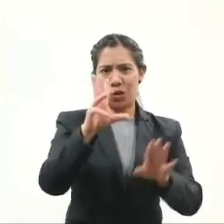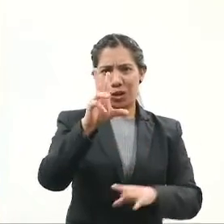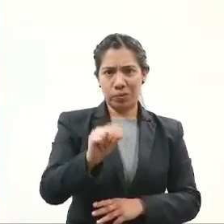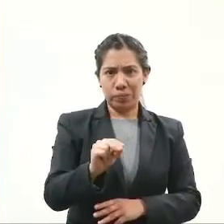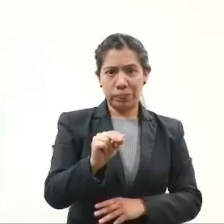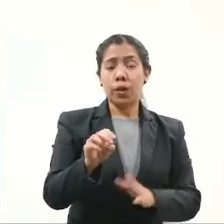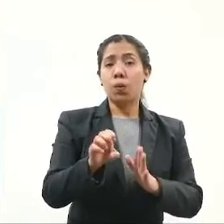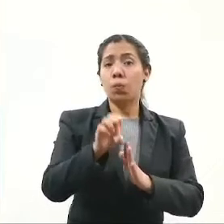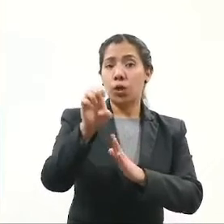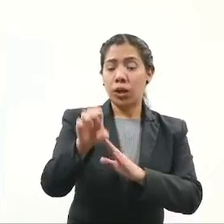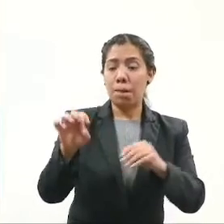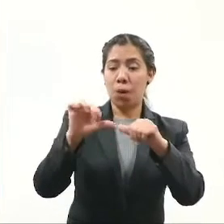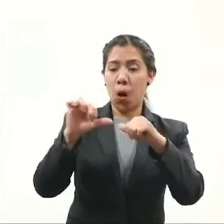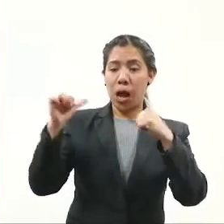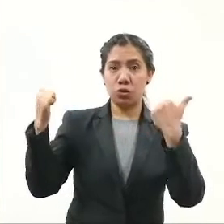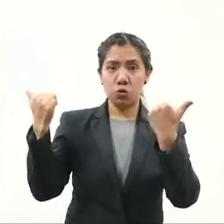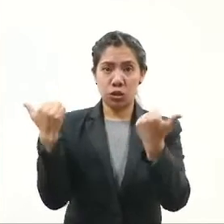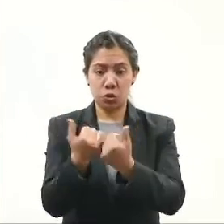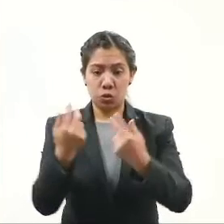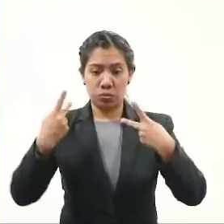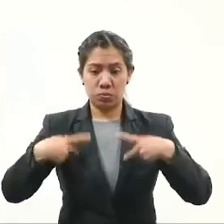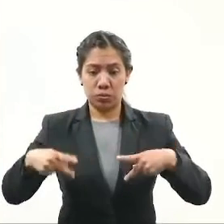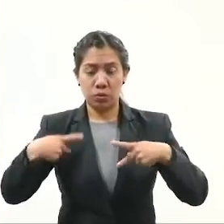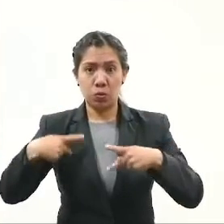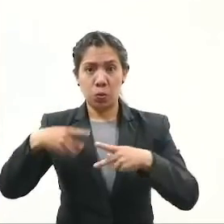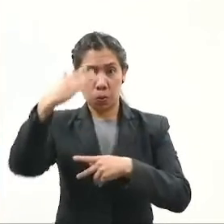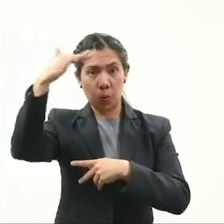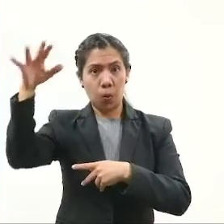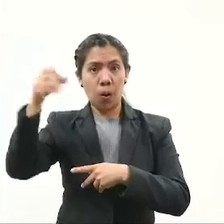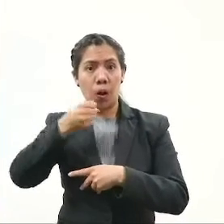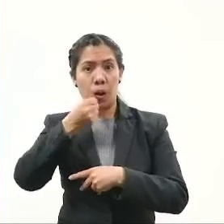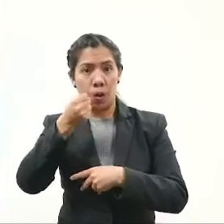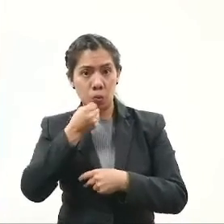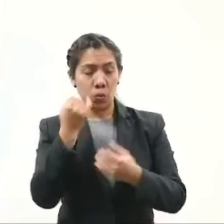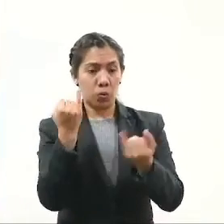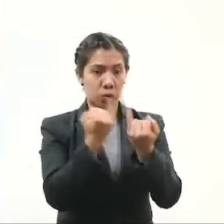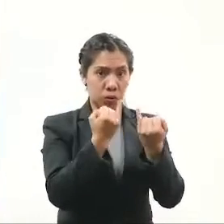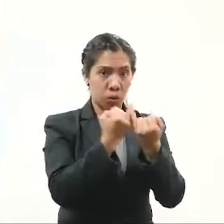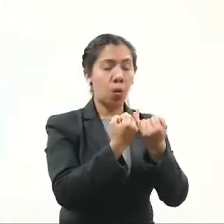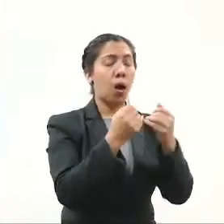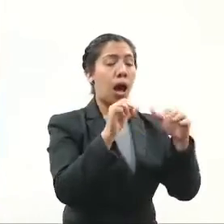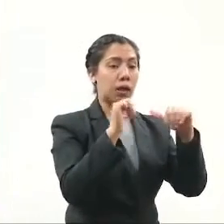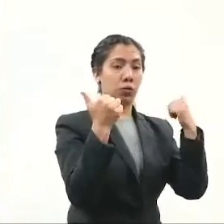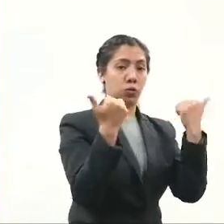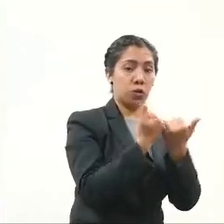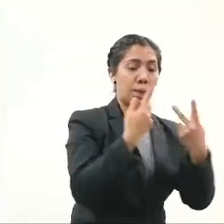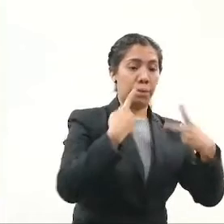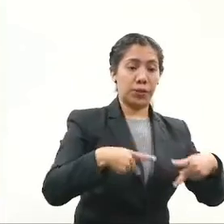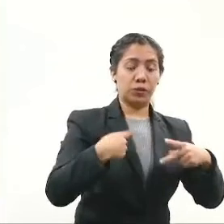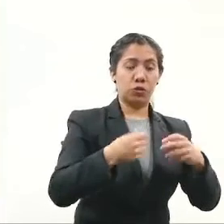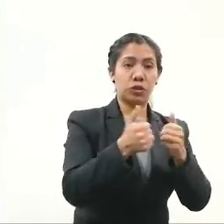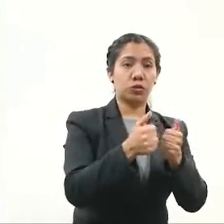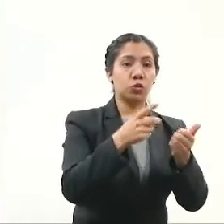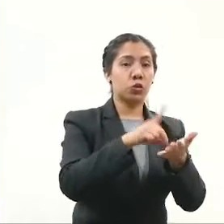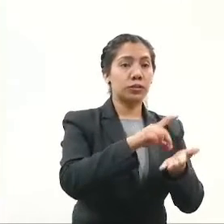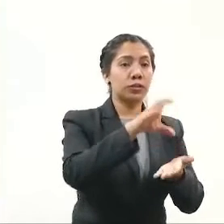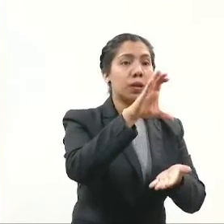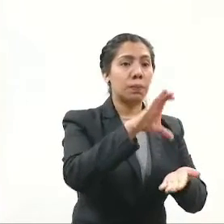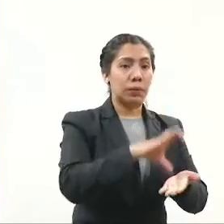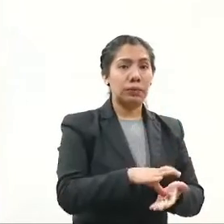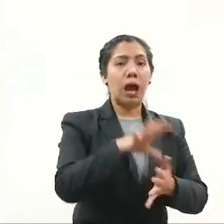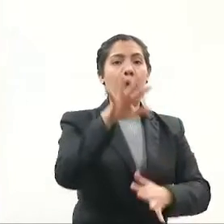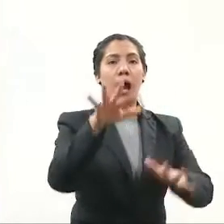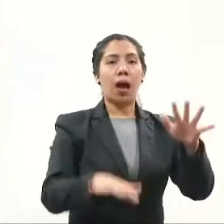aquellas con discapacidad siguen siendo grupos que han enfrentado la invisibilidad la